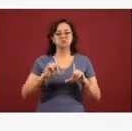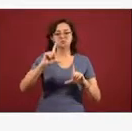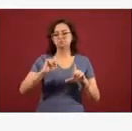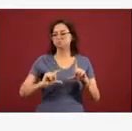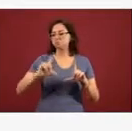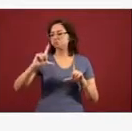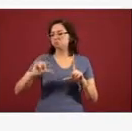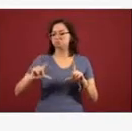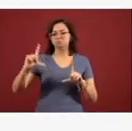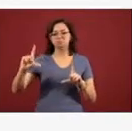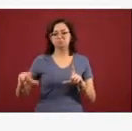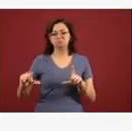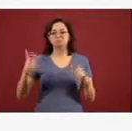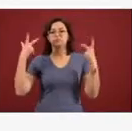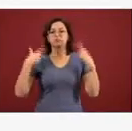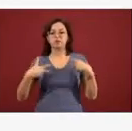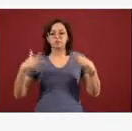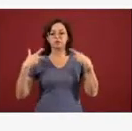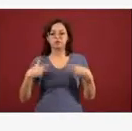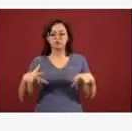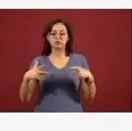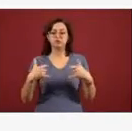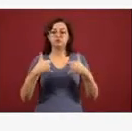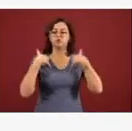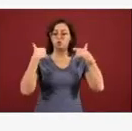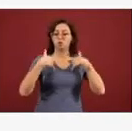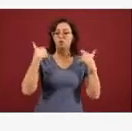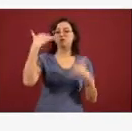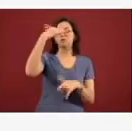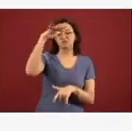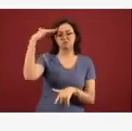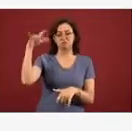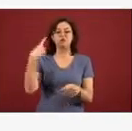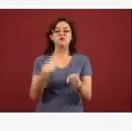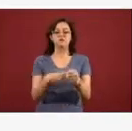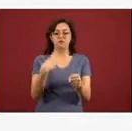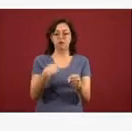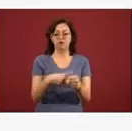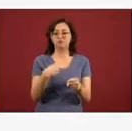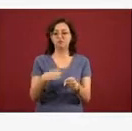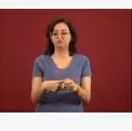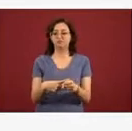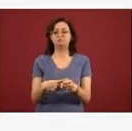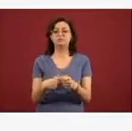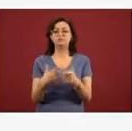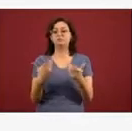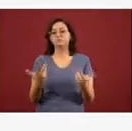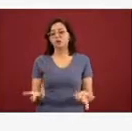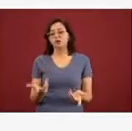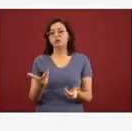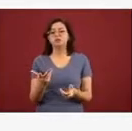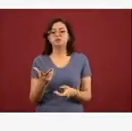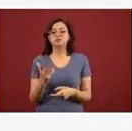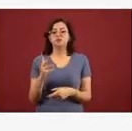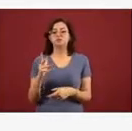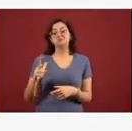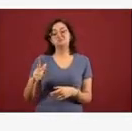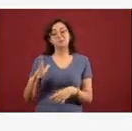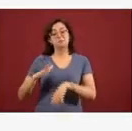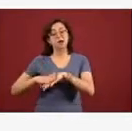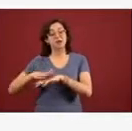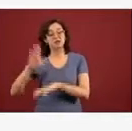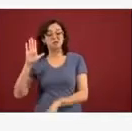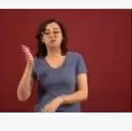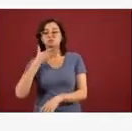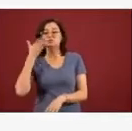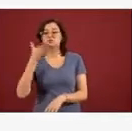situación. Población adulta joven, que es la que se enferma, tenemos una barra importante en los mayores de 65 años